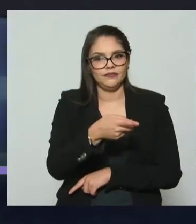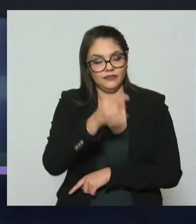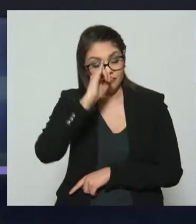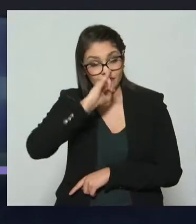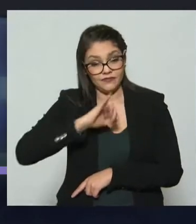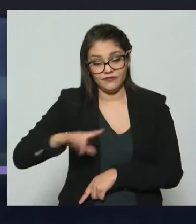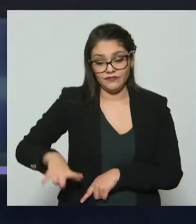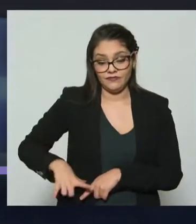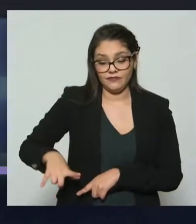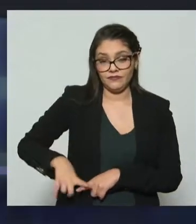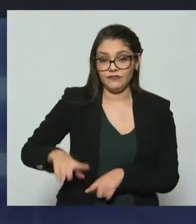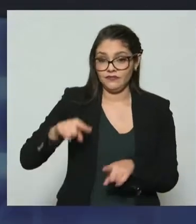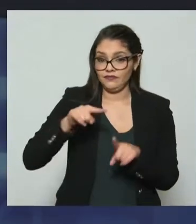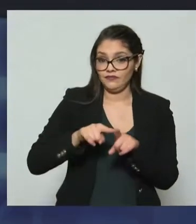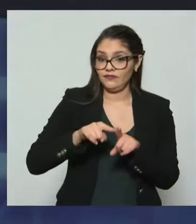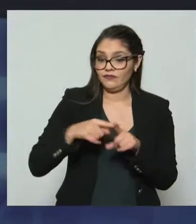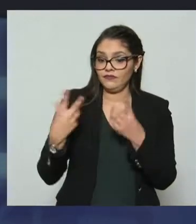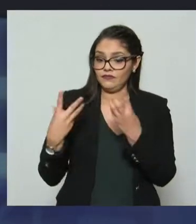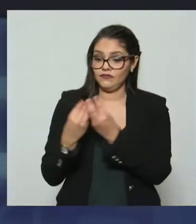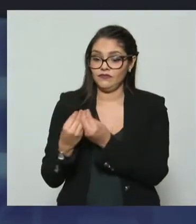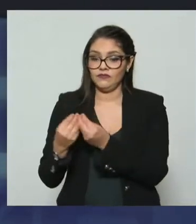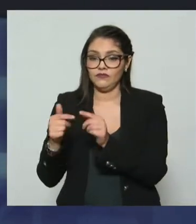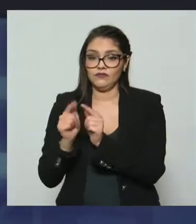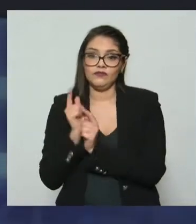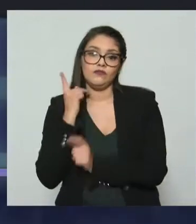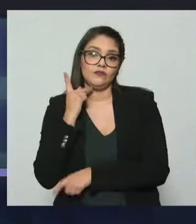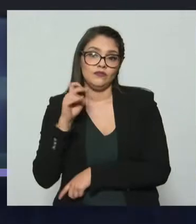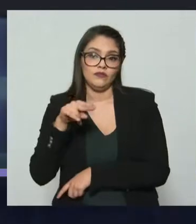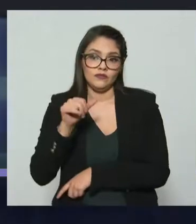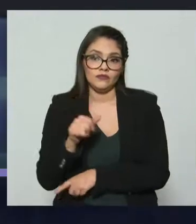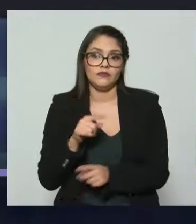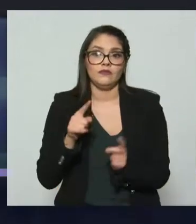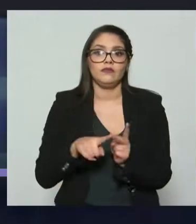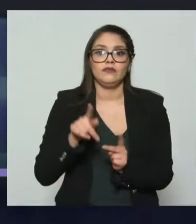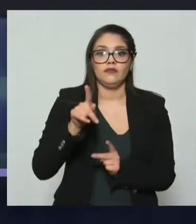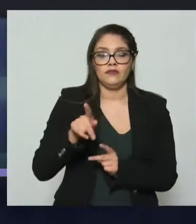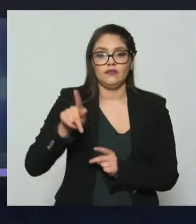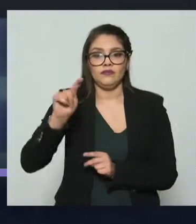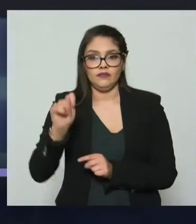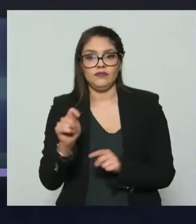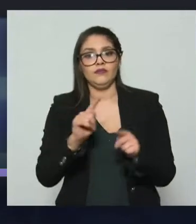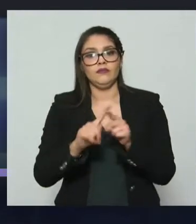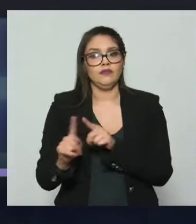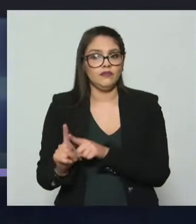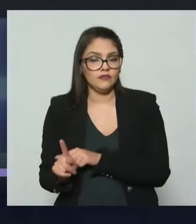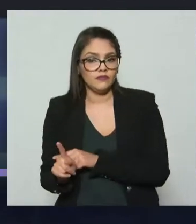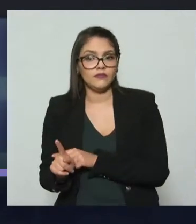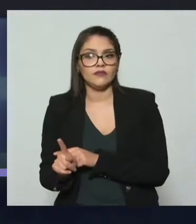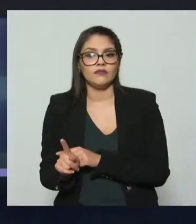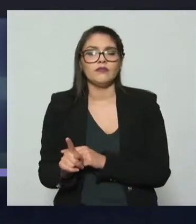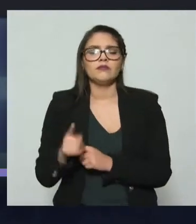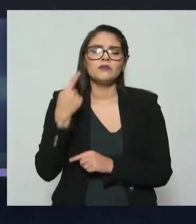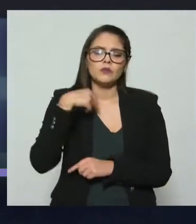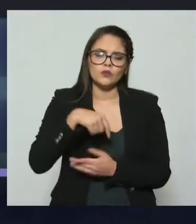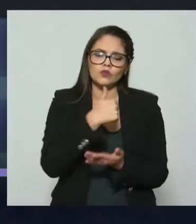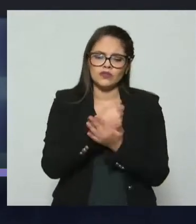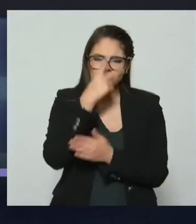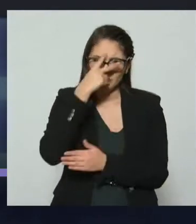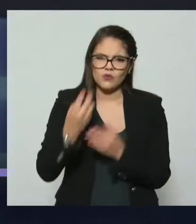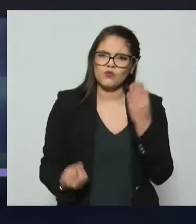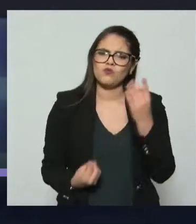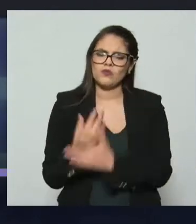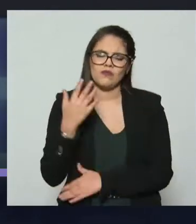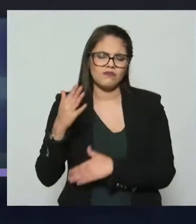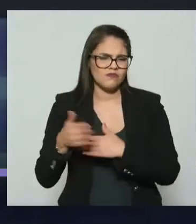de gobierno, acompañando a Morena, acompañando al PES, acompañando al Partido del Trabajo, para poder hacer de la Ciudad de México una ciudad de vanguardia y una